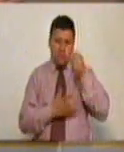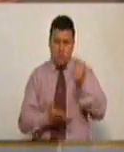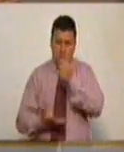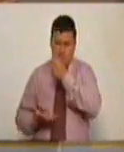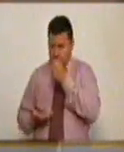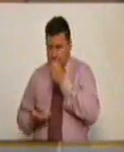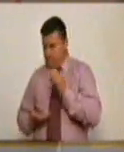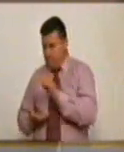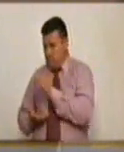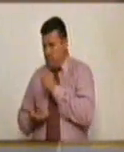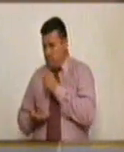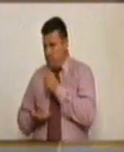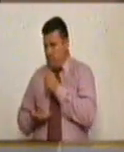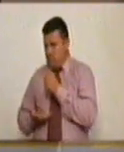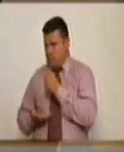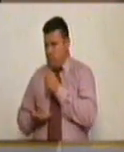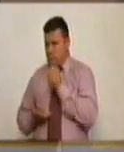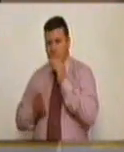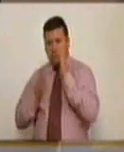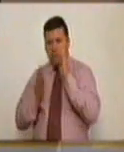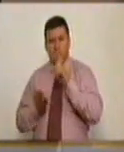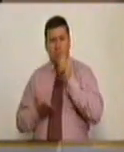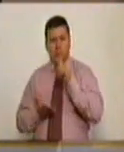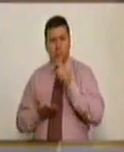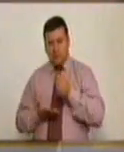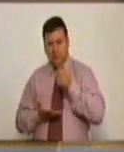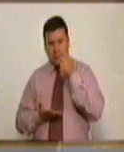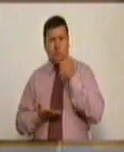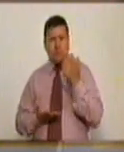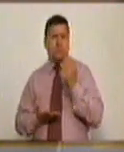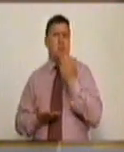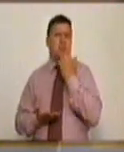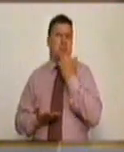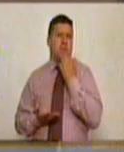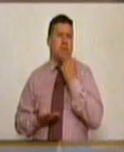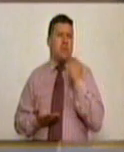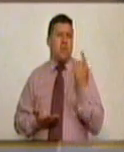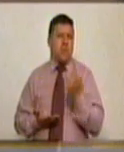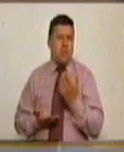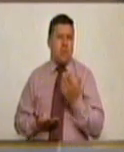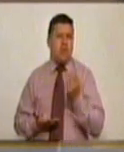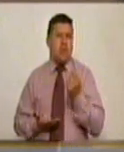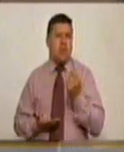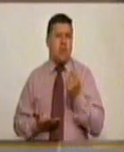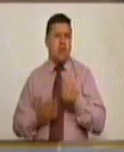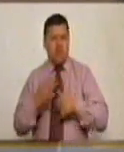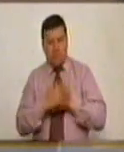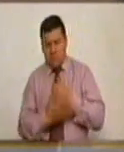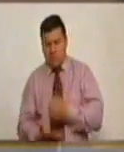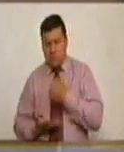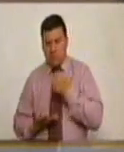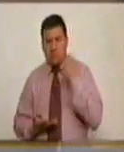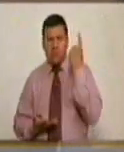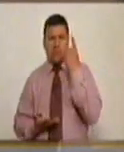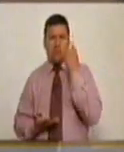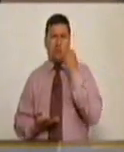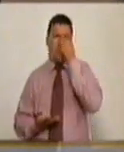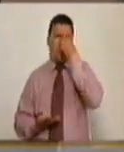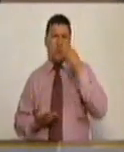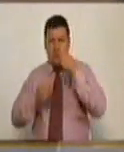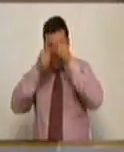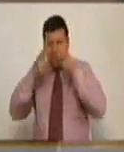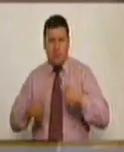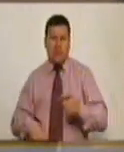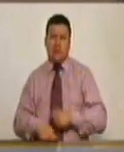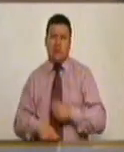del Estado para poder atender las necesidades financieras por ejemplo hemos hablado de plata de regalías pero en general recursos del Estado no